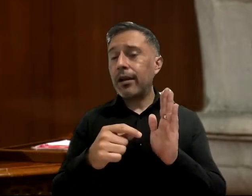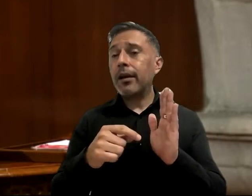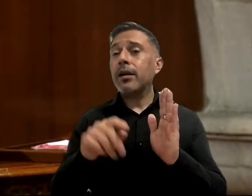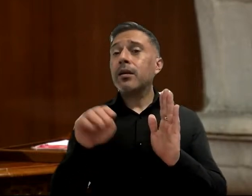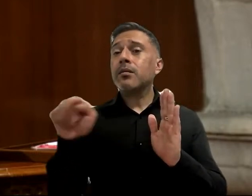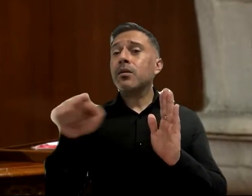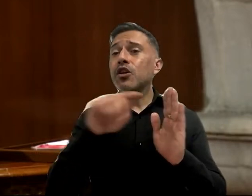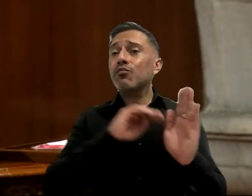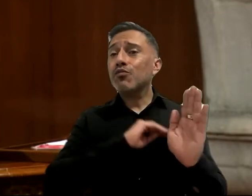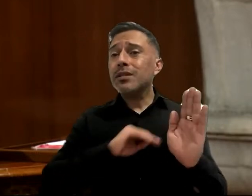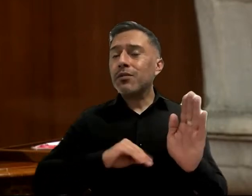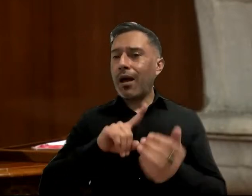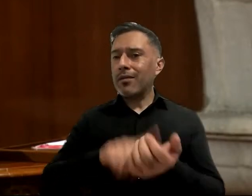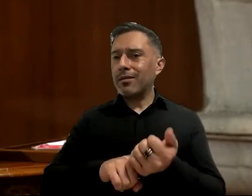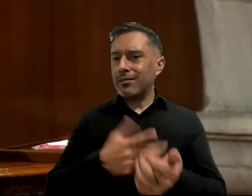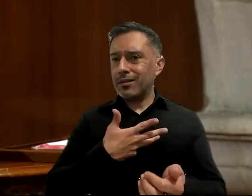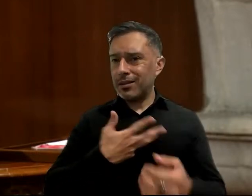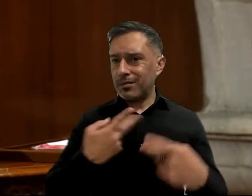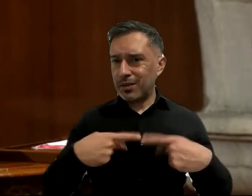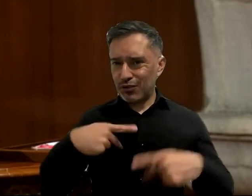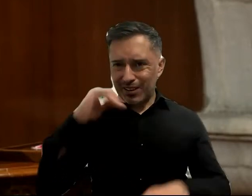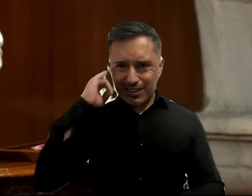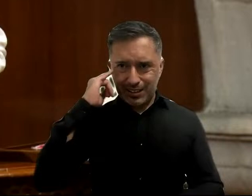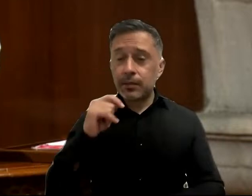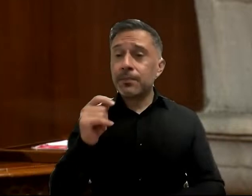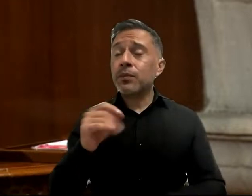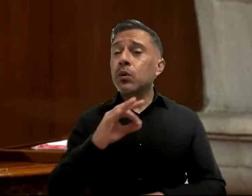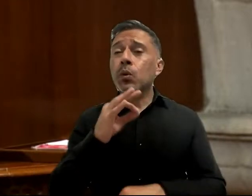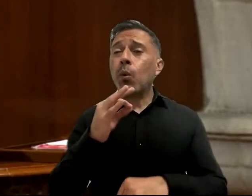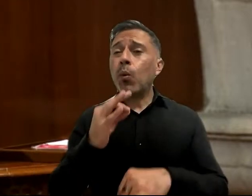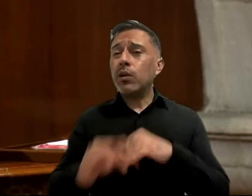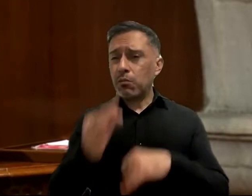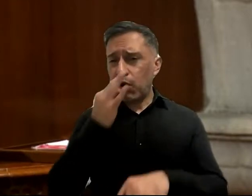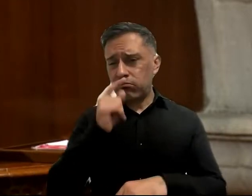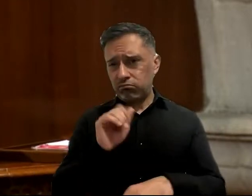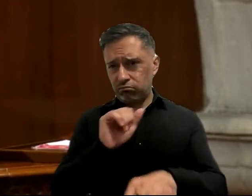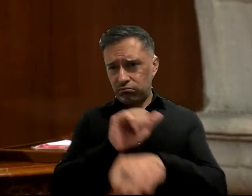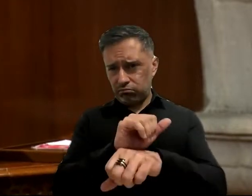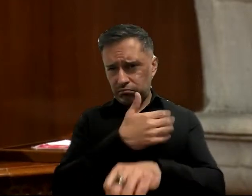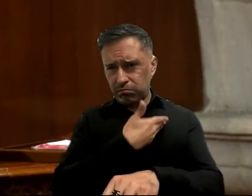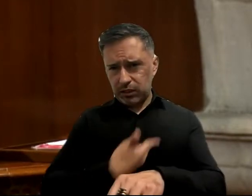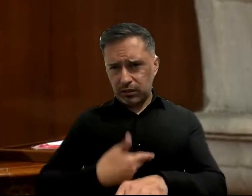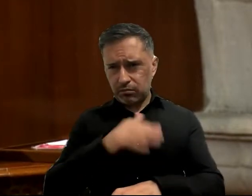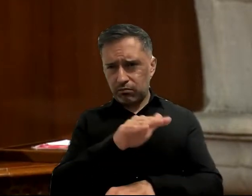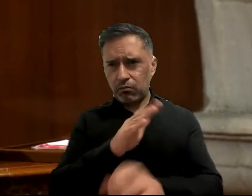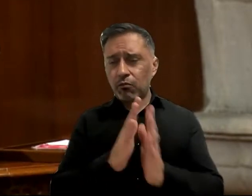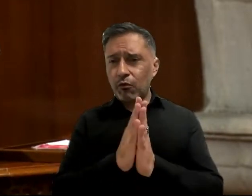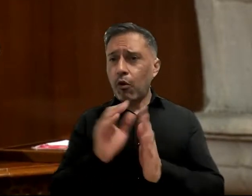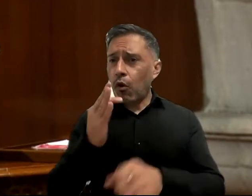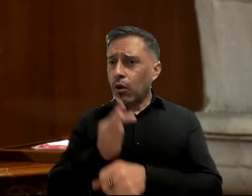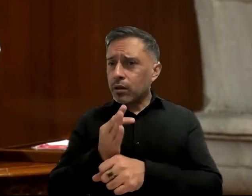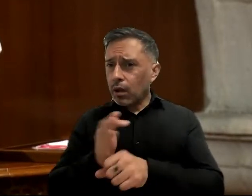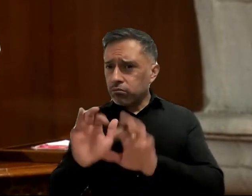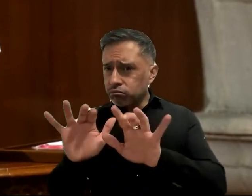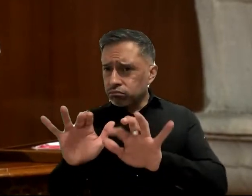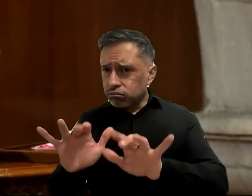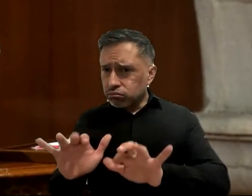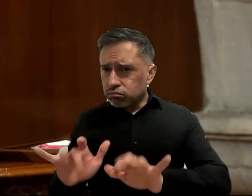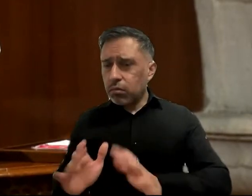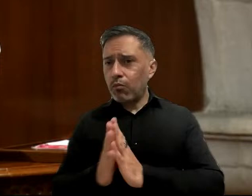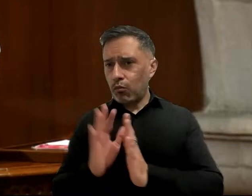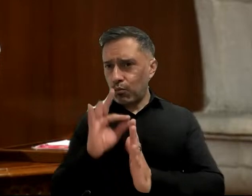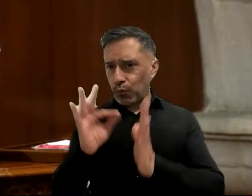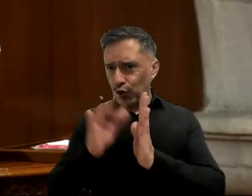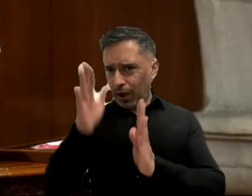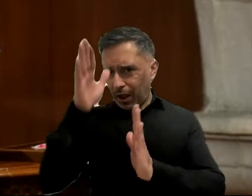presencia indígena. Concluyo solicitando, diputado presidente, que el texto íntegro del presente punto de acuerdo se inserte